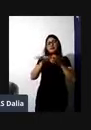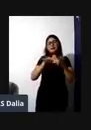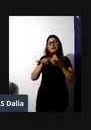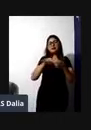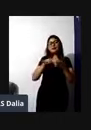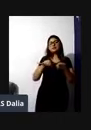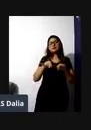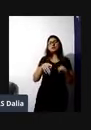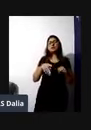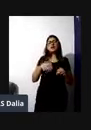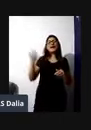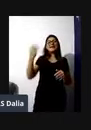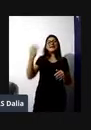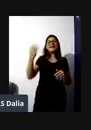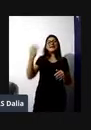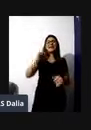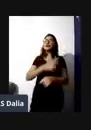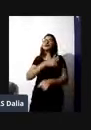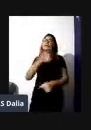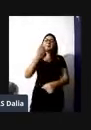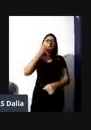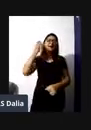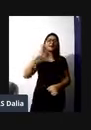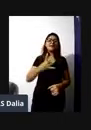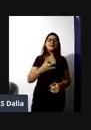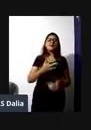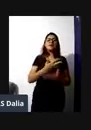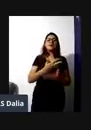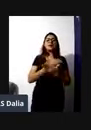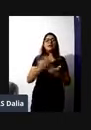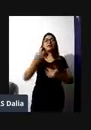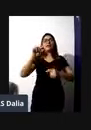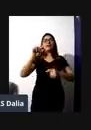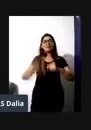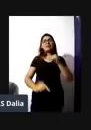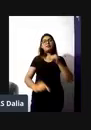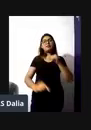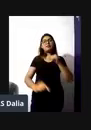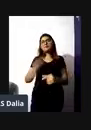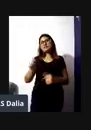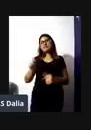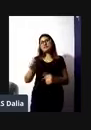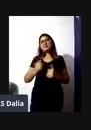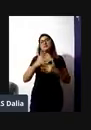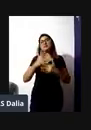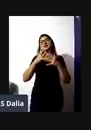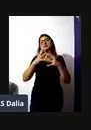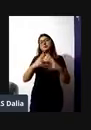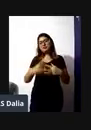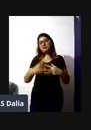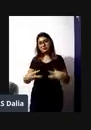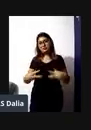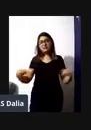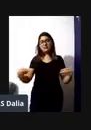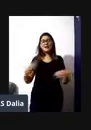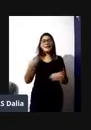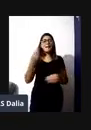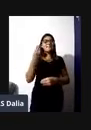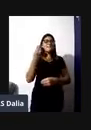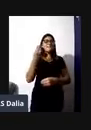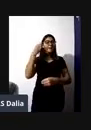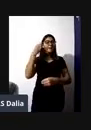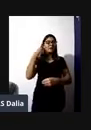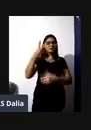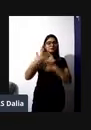poco emocionante y divertido. Después, esos primeros 15 días de finales de marzo, fue